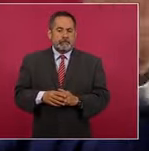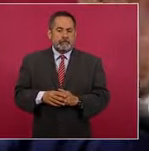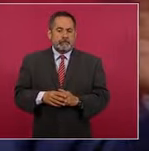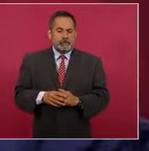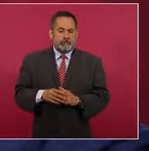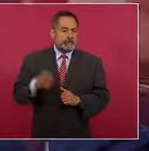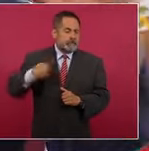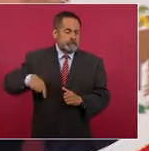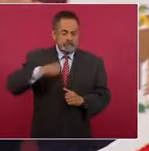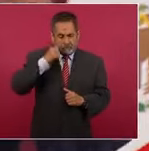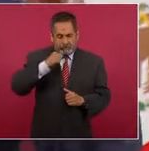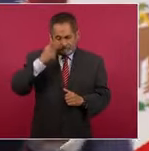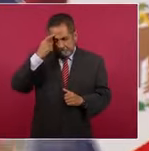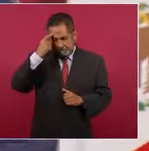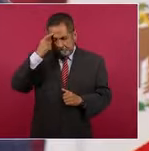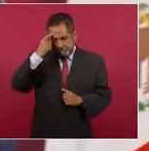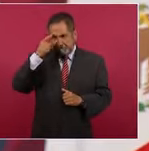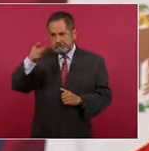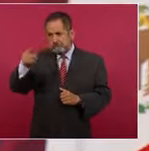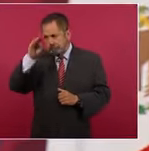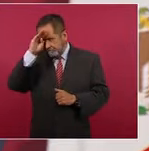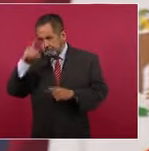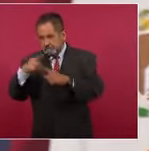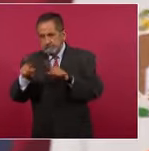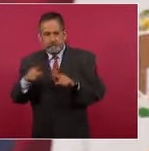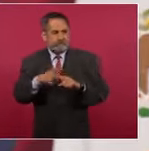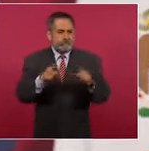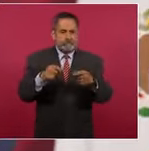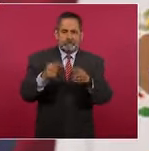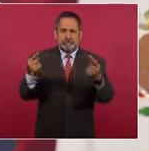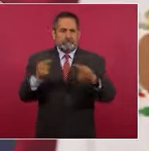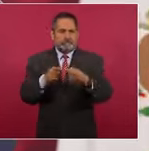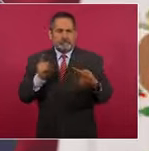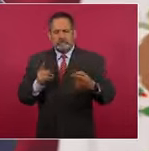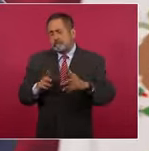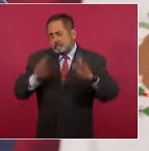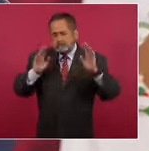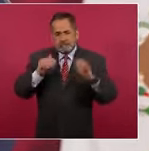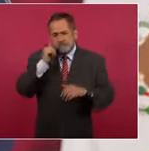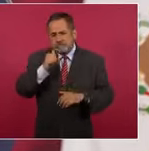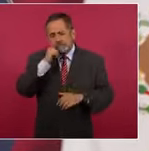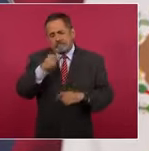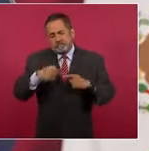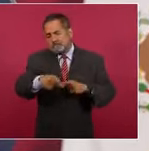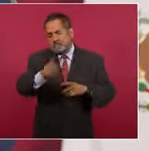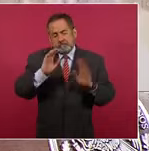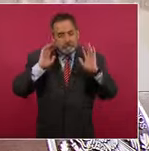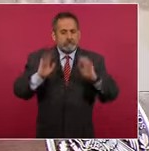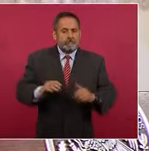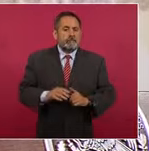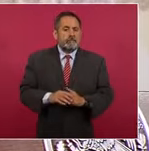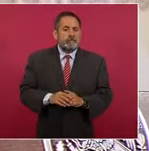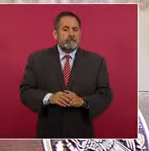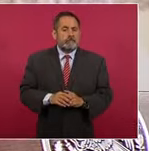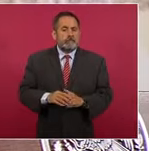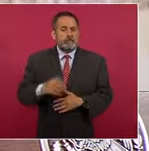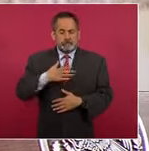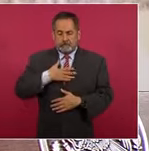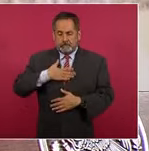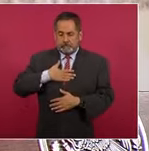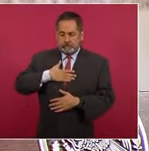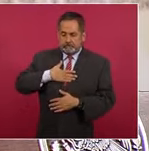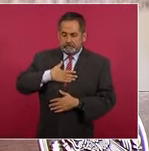siempre hay diferencias, intereses, y mi